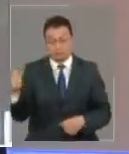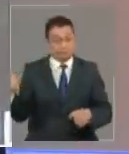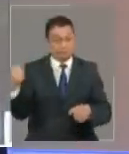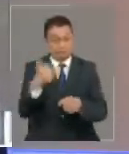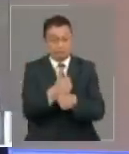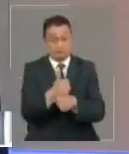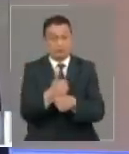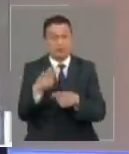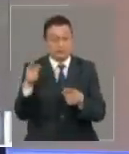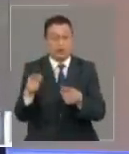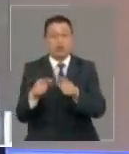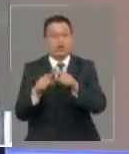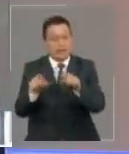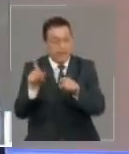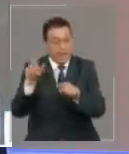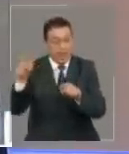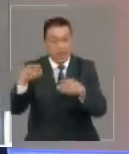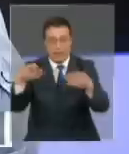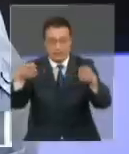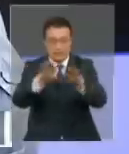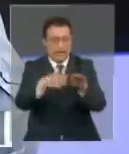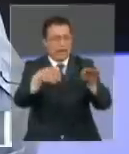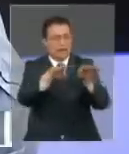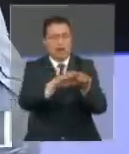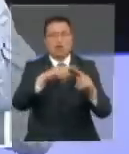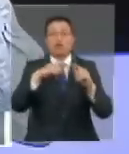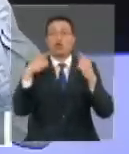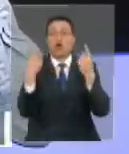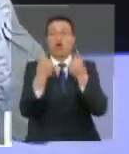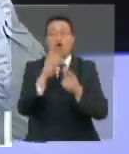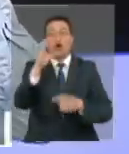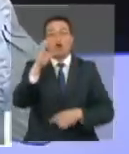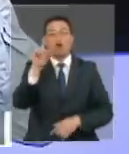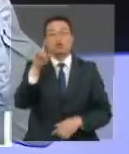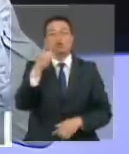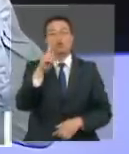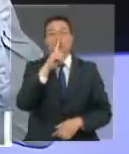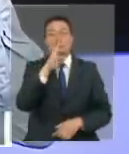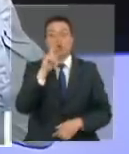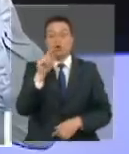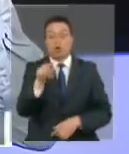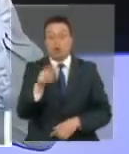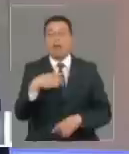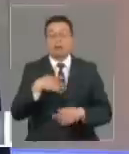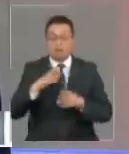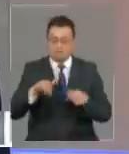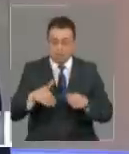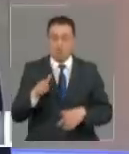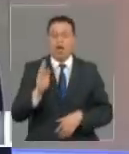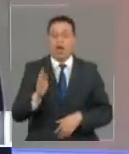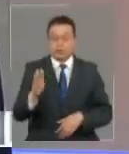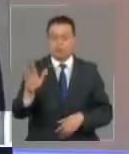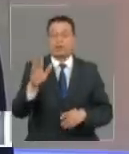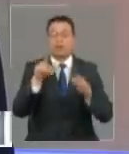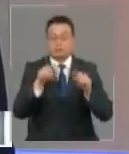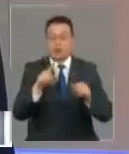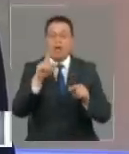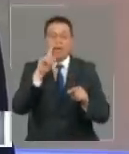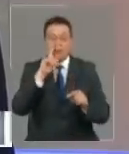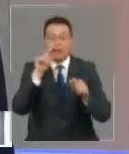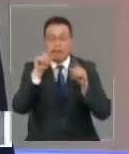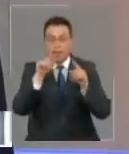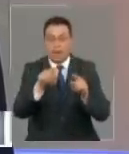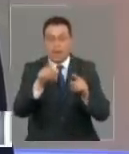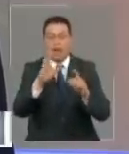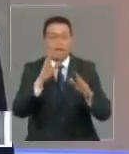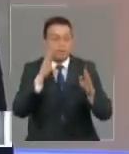Teuber es electo, él va a cerrar todos los consultorios. Por lo tanto, estamos seguros de que vamos a seguir y vamos a llegar a tener atención